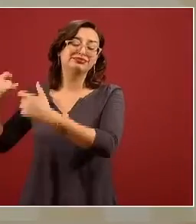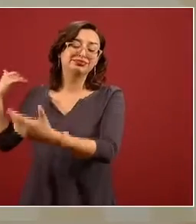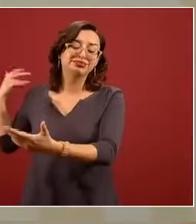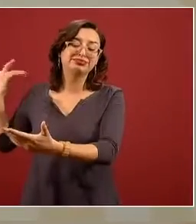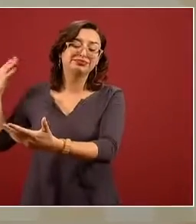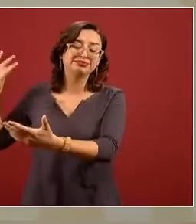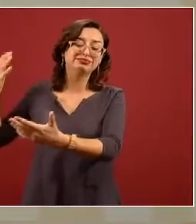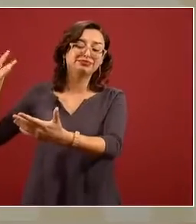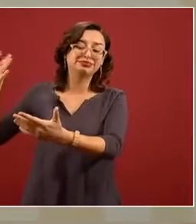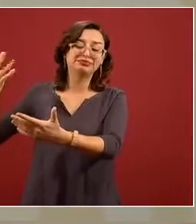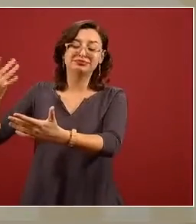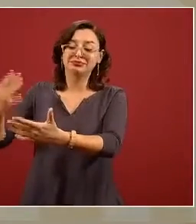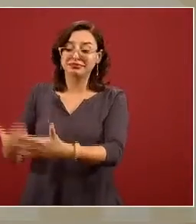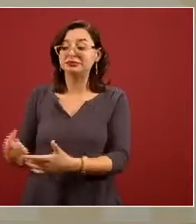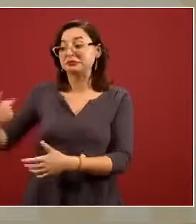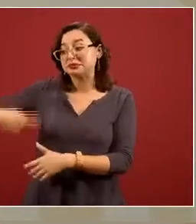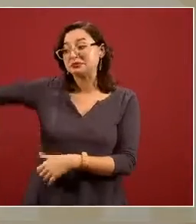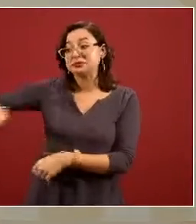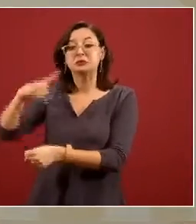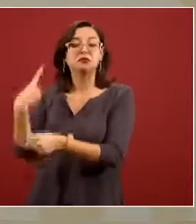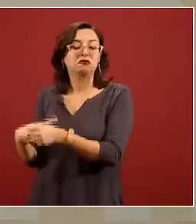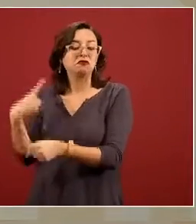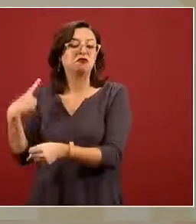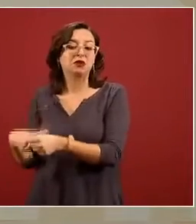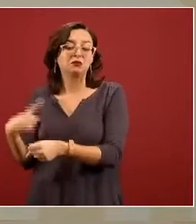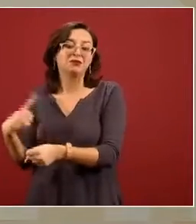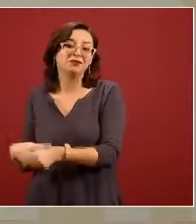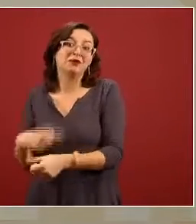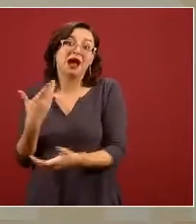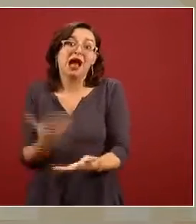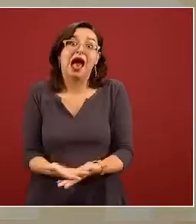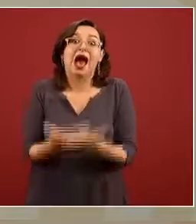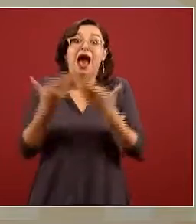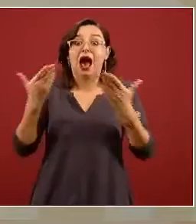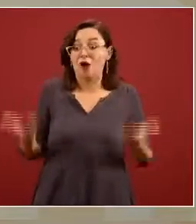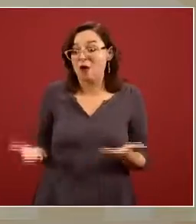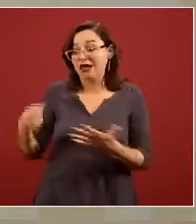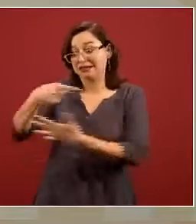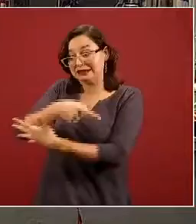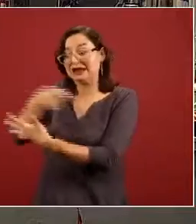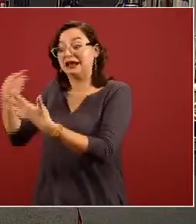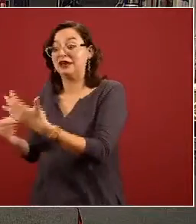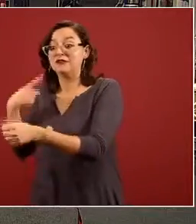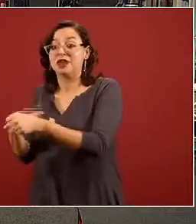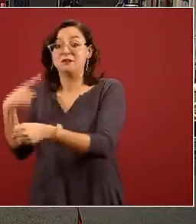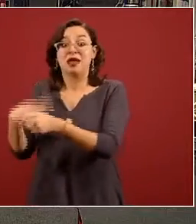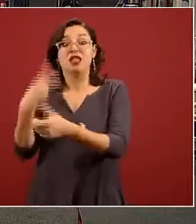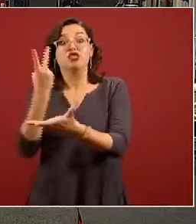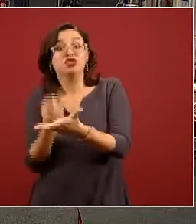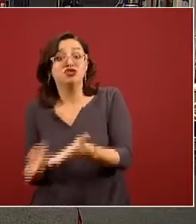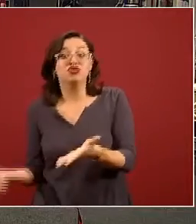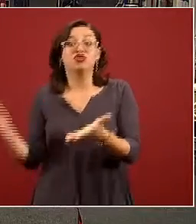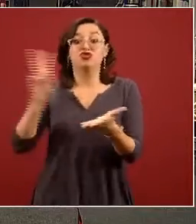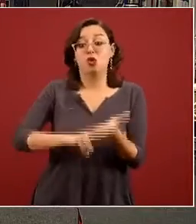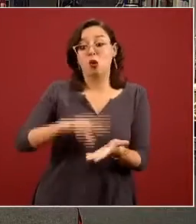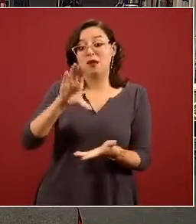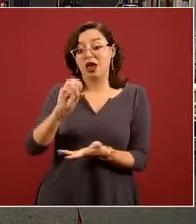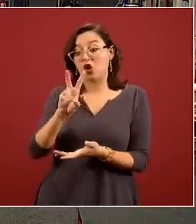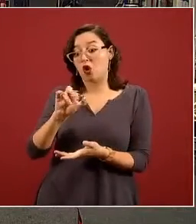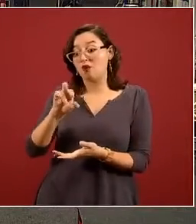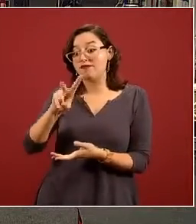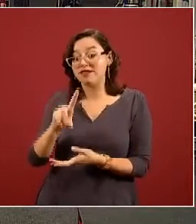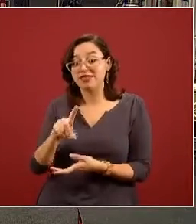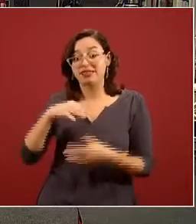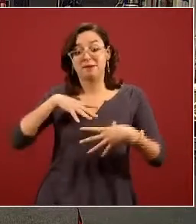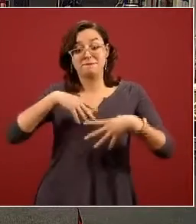sido el motor principal de estas epidemias. Entonces hoy estamos con una epidemia aguda como es el COVID, estamos en